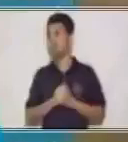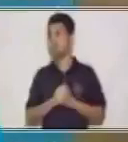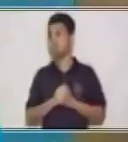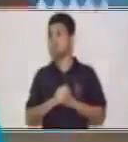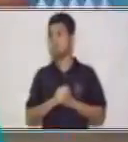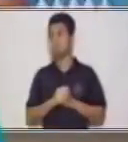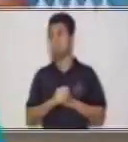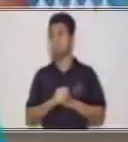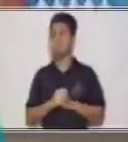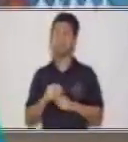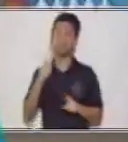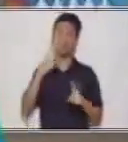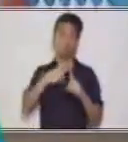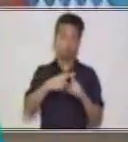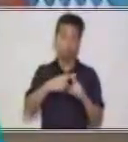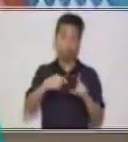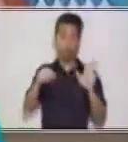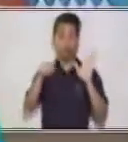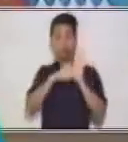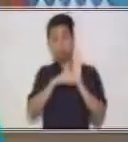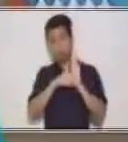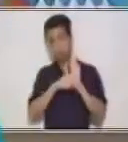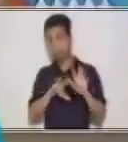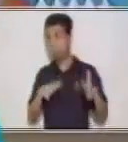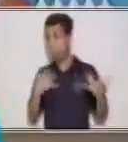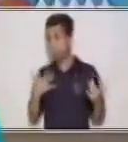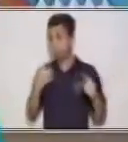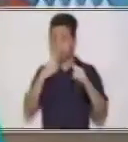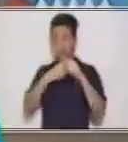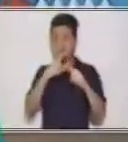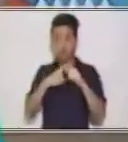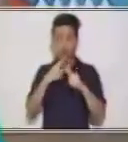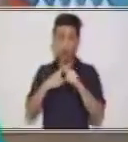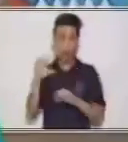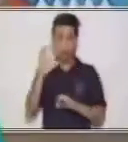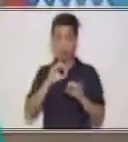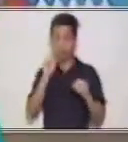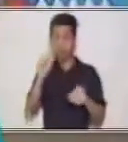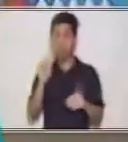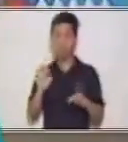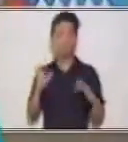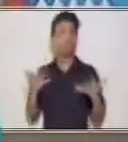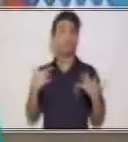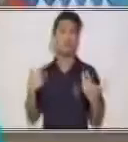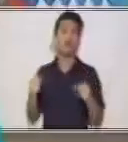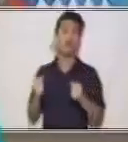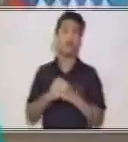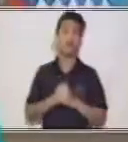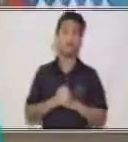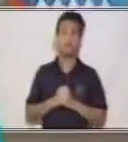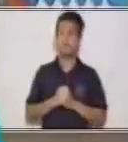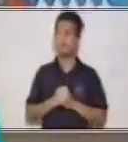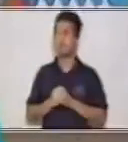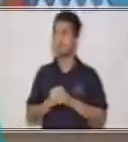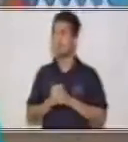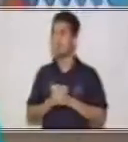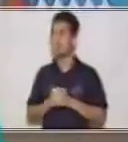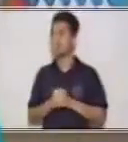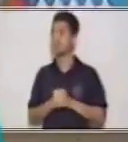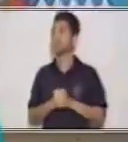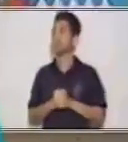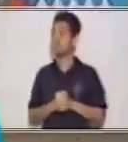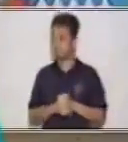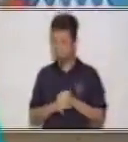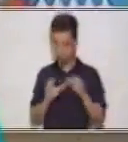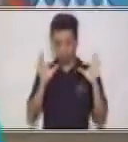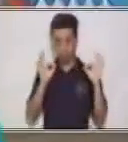ahí? Suma, resta, multiplicación, división. ¿Qué operación es la correcta? Muy bien, lo